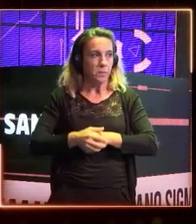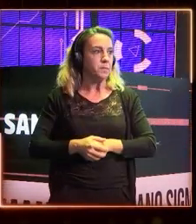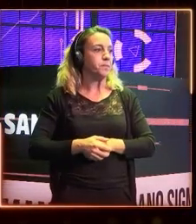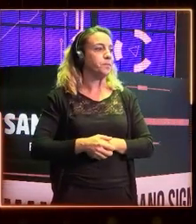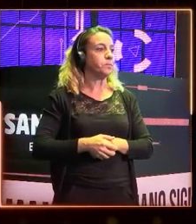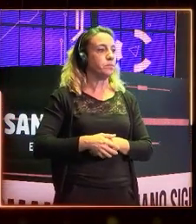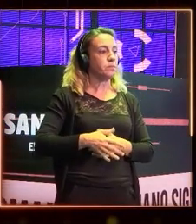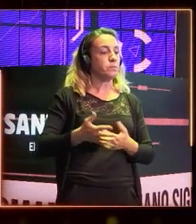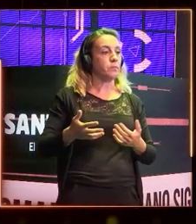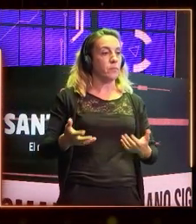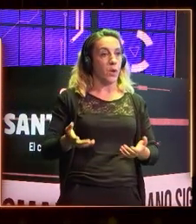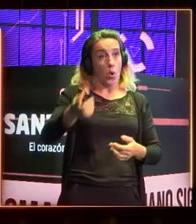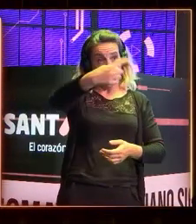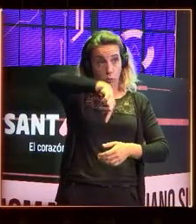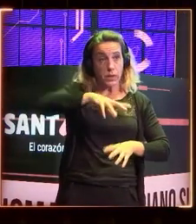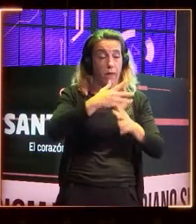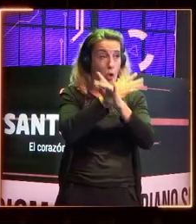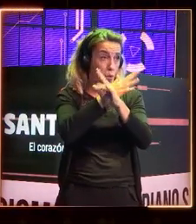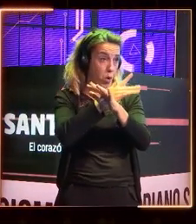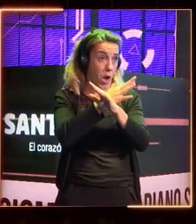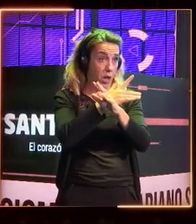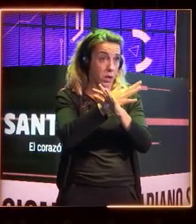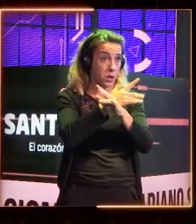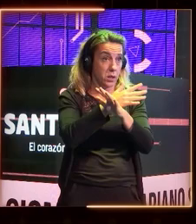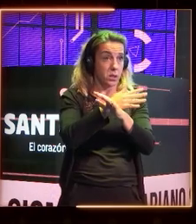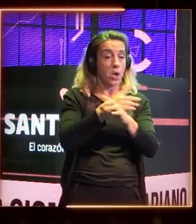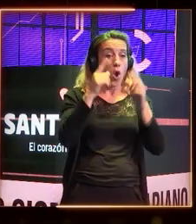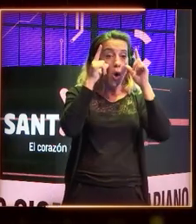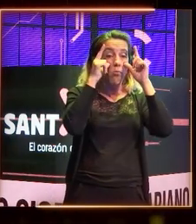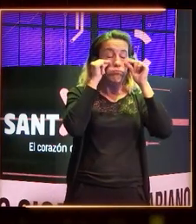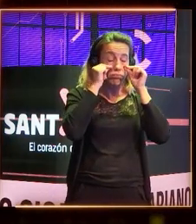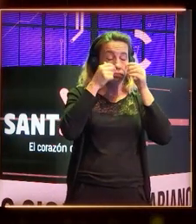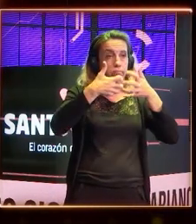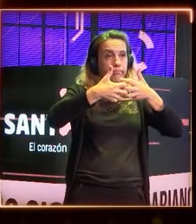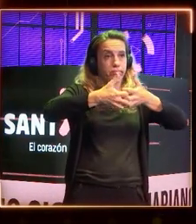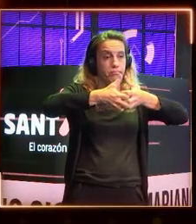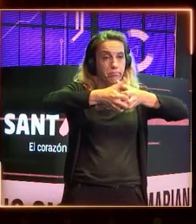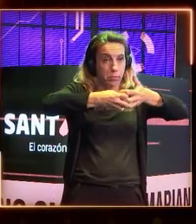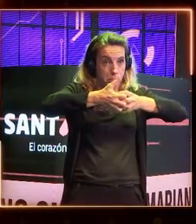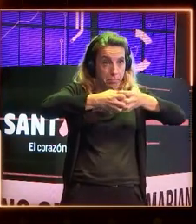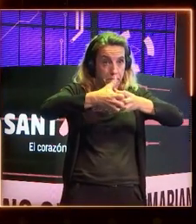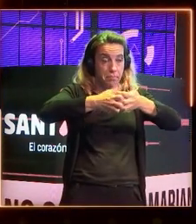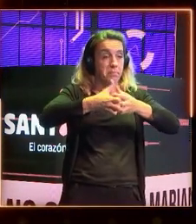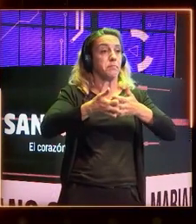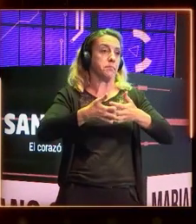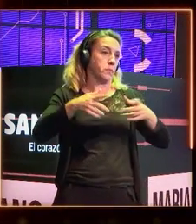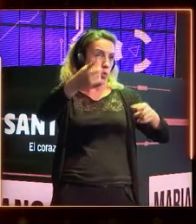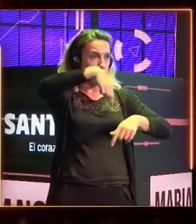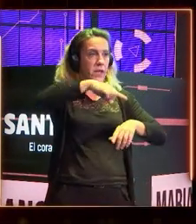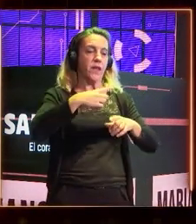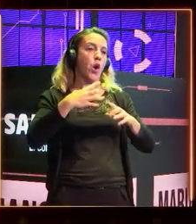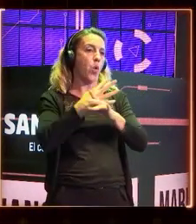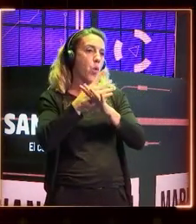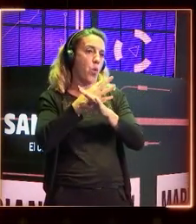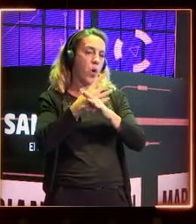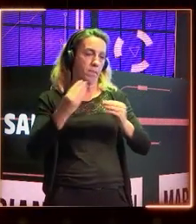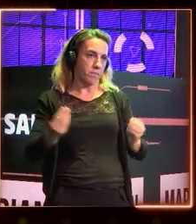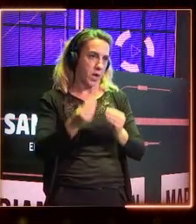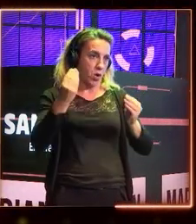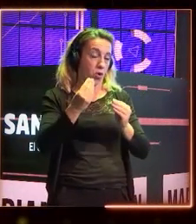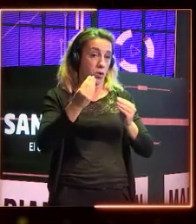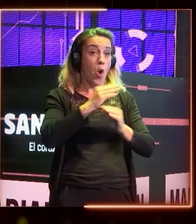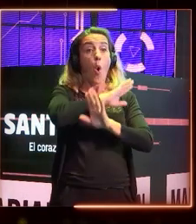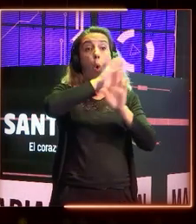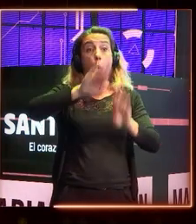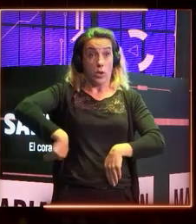un minuto y la van a jugar en versión Kung Fu Panda que es con los ojos cerrados y van a ver que van a jugar de hecho bastante mejor de lo que piensan última regla